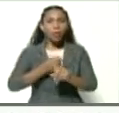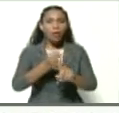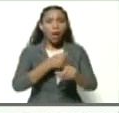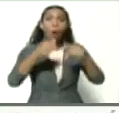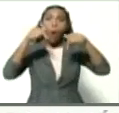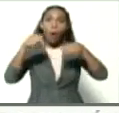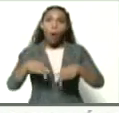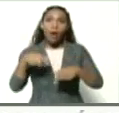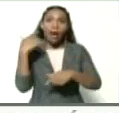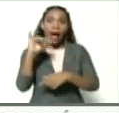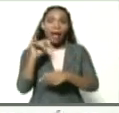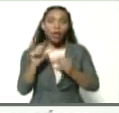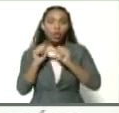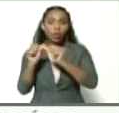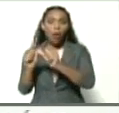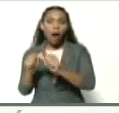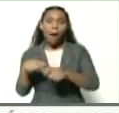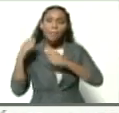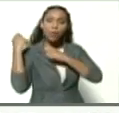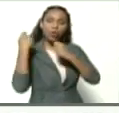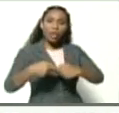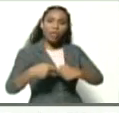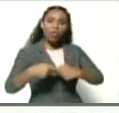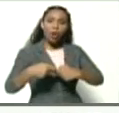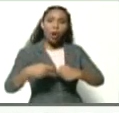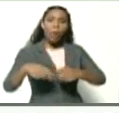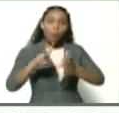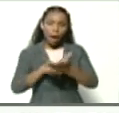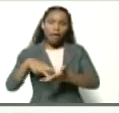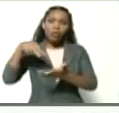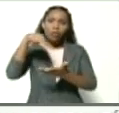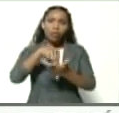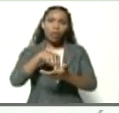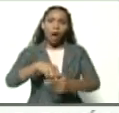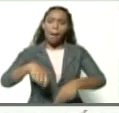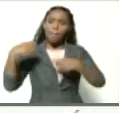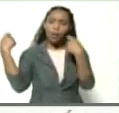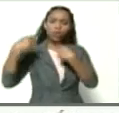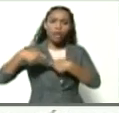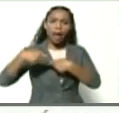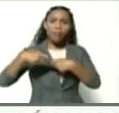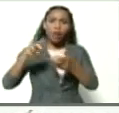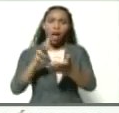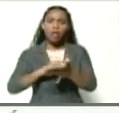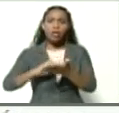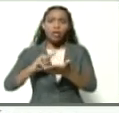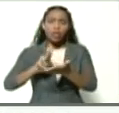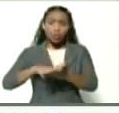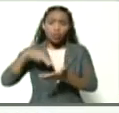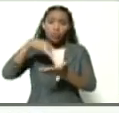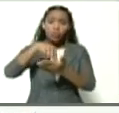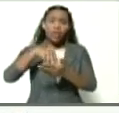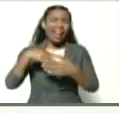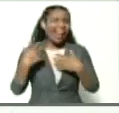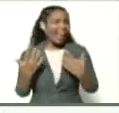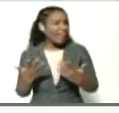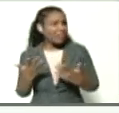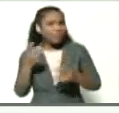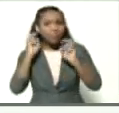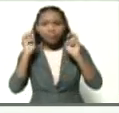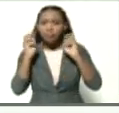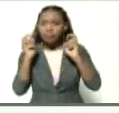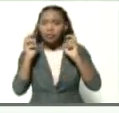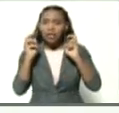Hoy tenemos que seguir apostando por la resurrección. Apostar por la resurrección es vivir como vivió